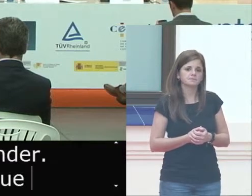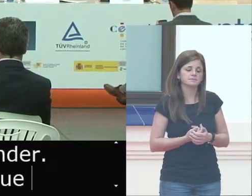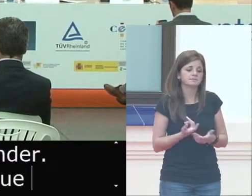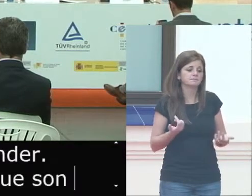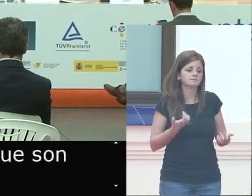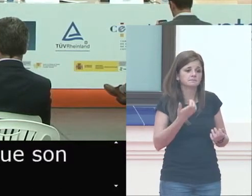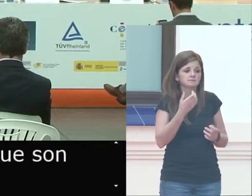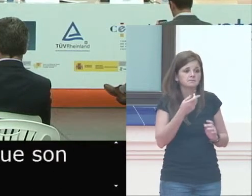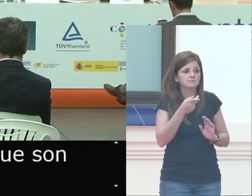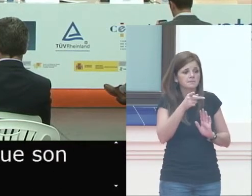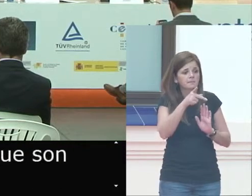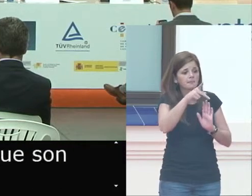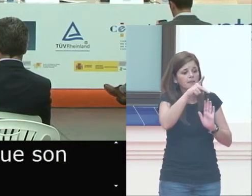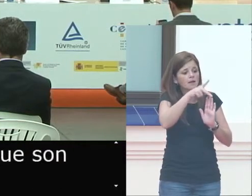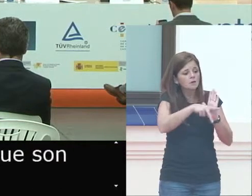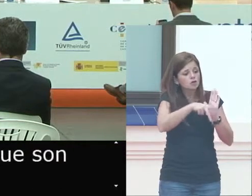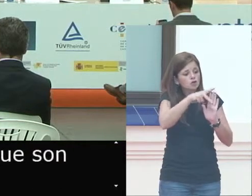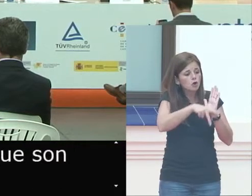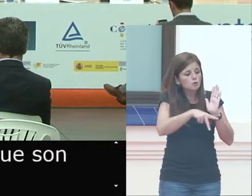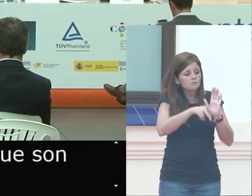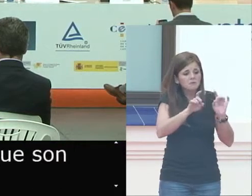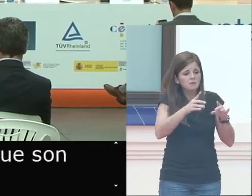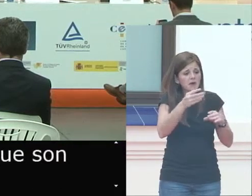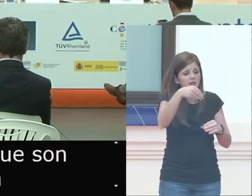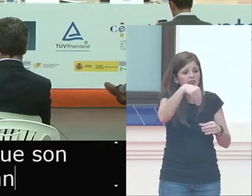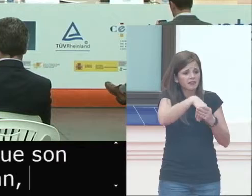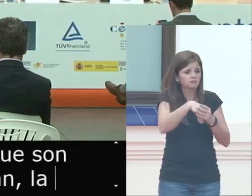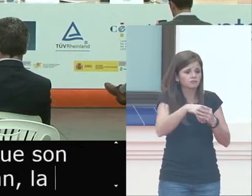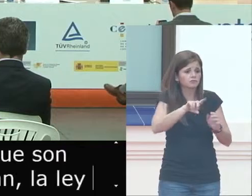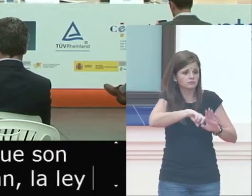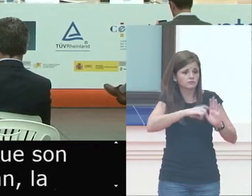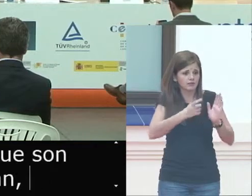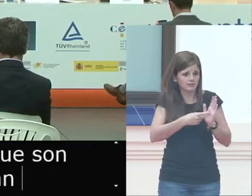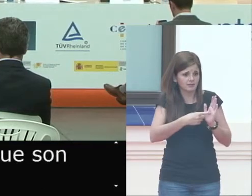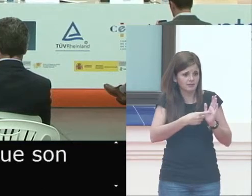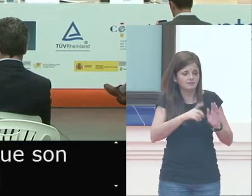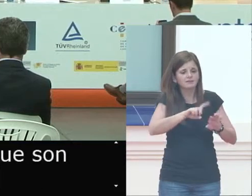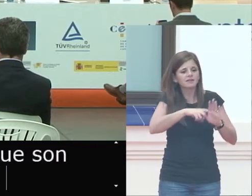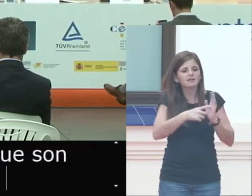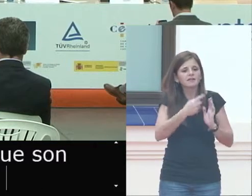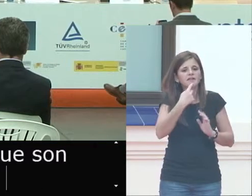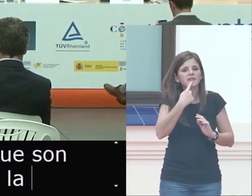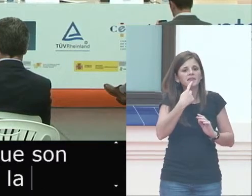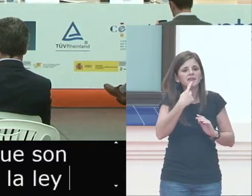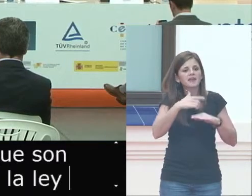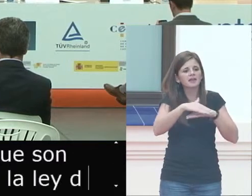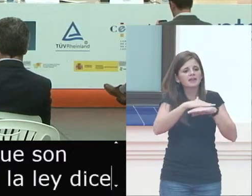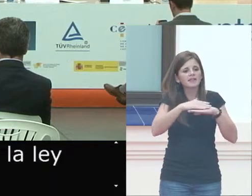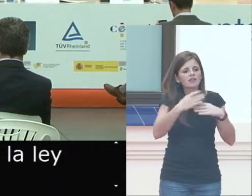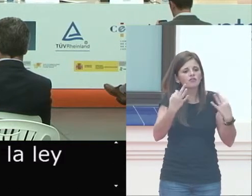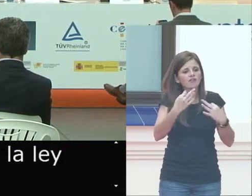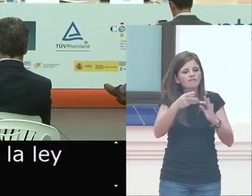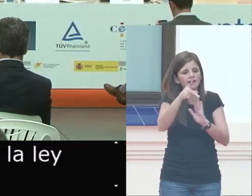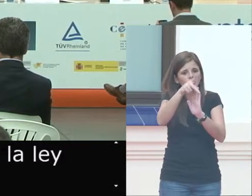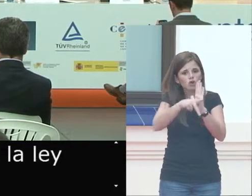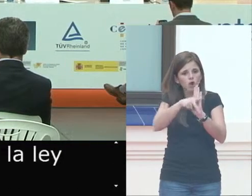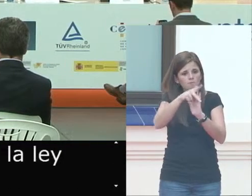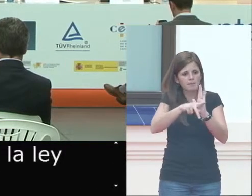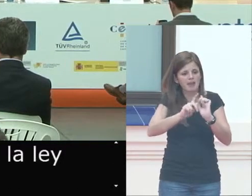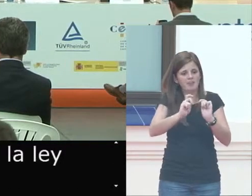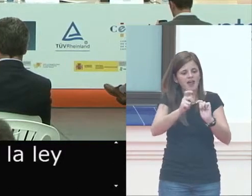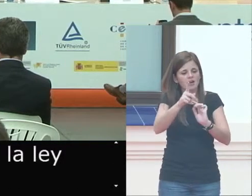en un sentido, un parte de la ley. La ley dice, da un estatus a las normas